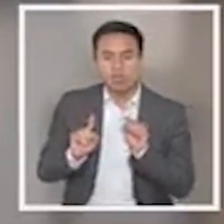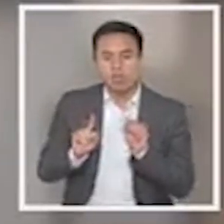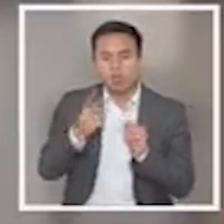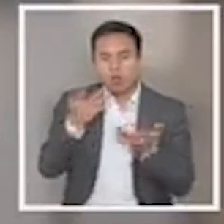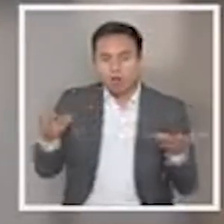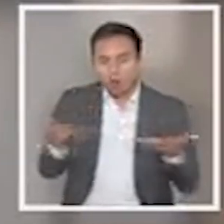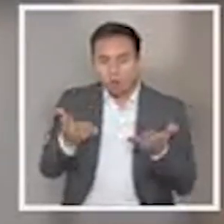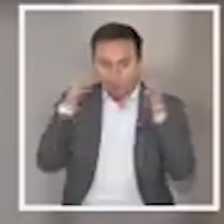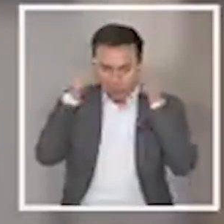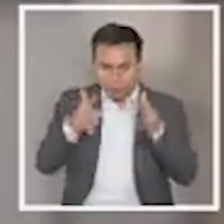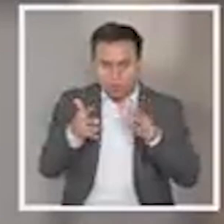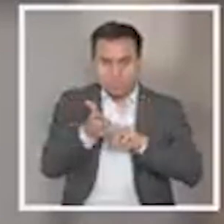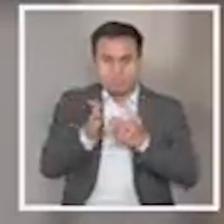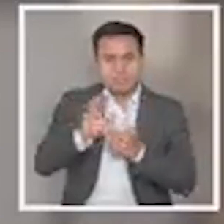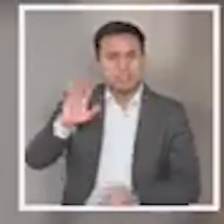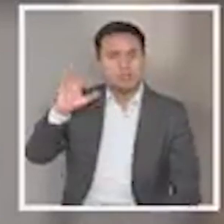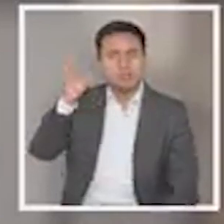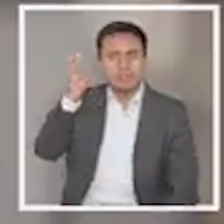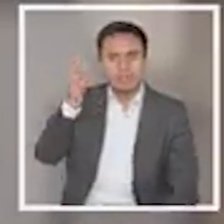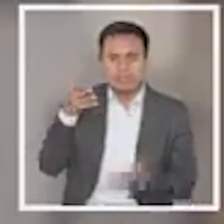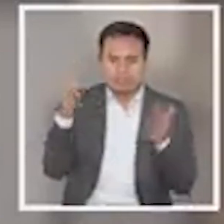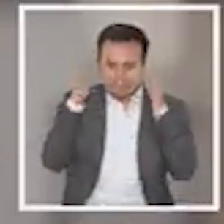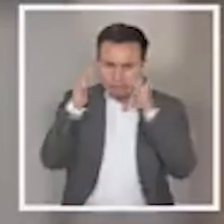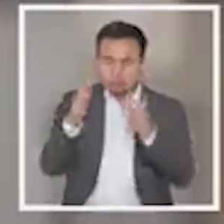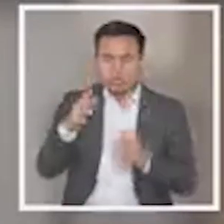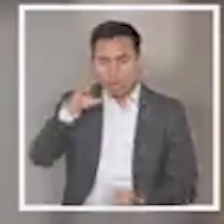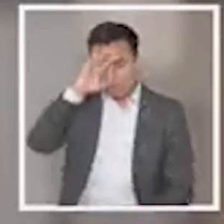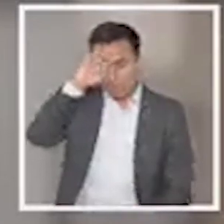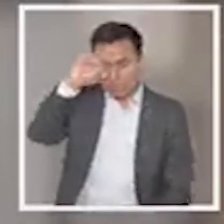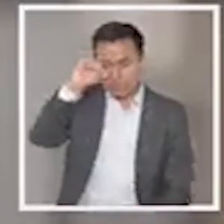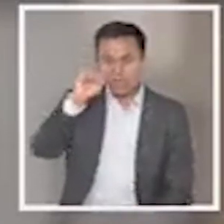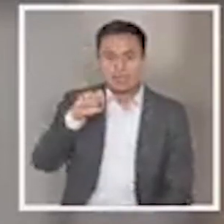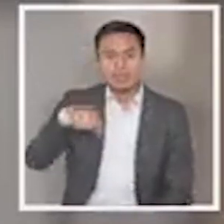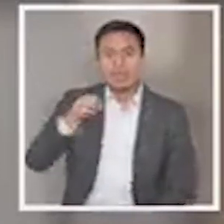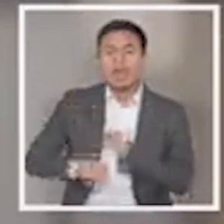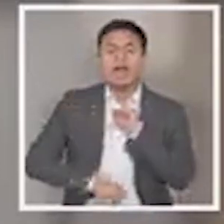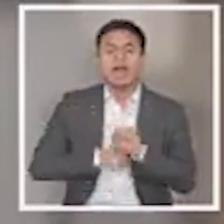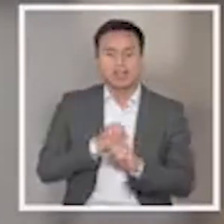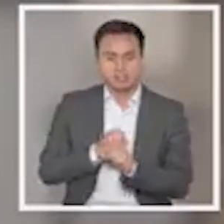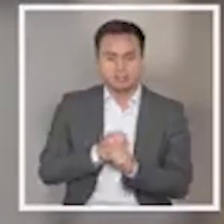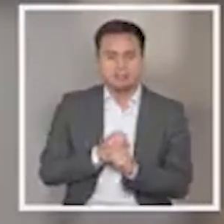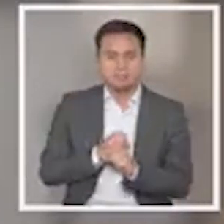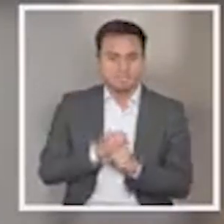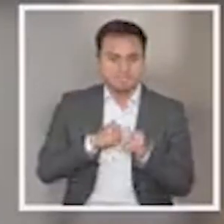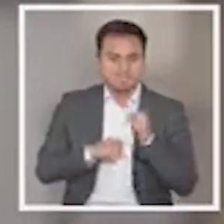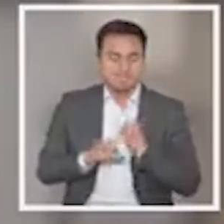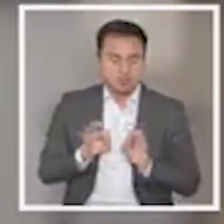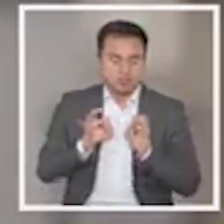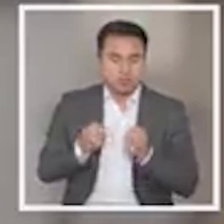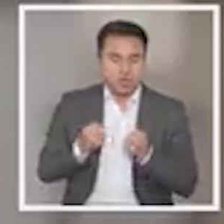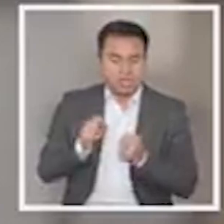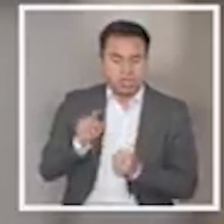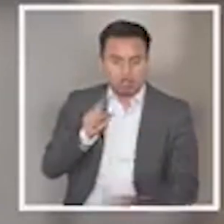de qué modo abordamos la crisis climática, que la Argentina este año la está padeciendo